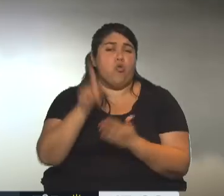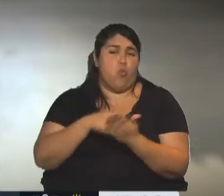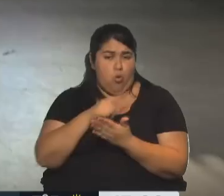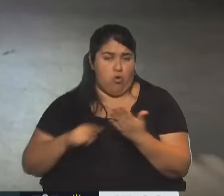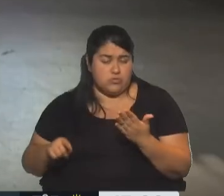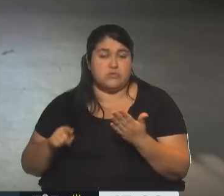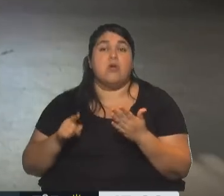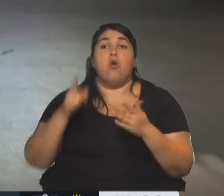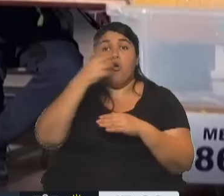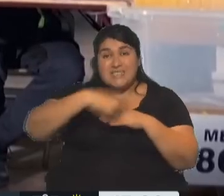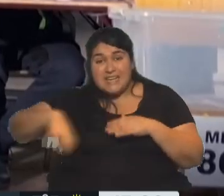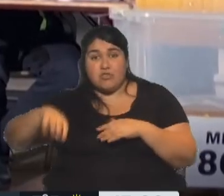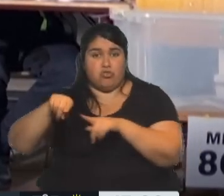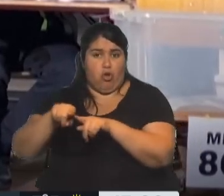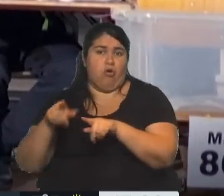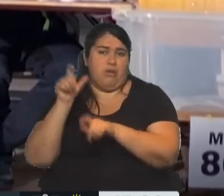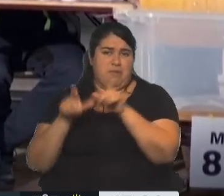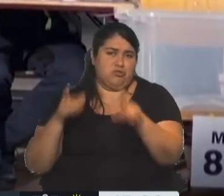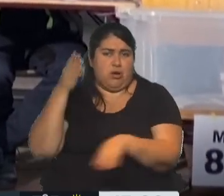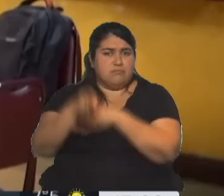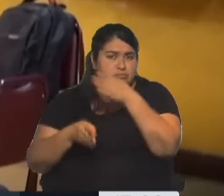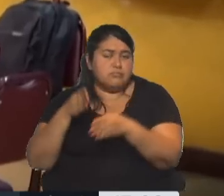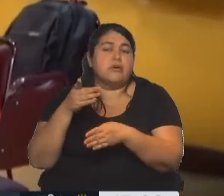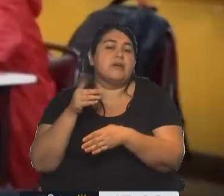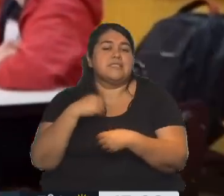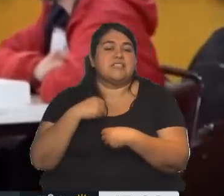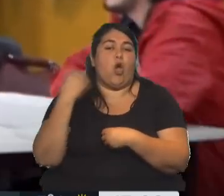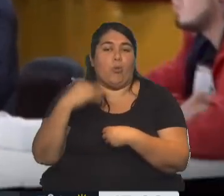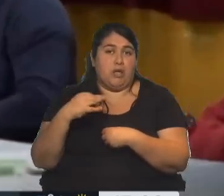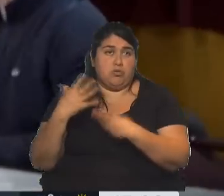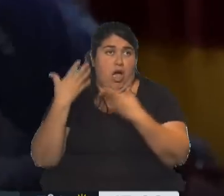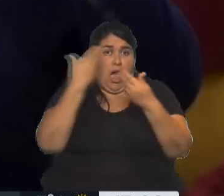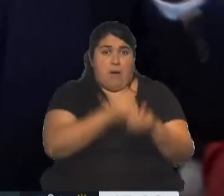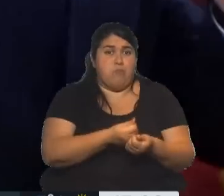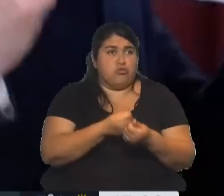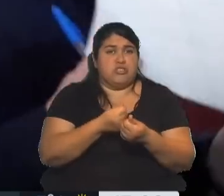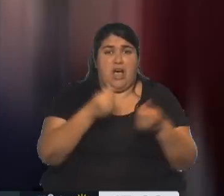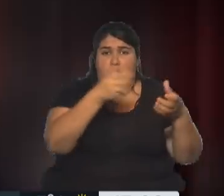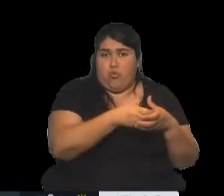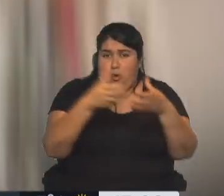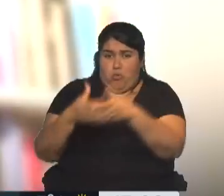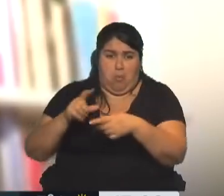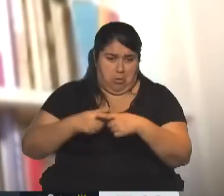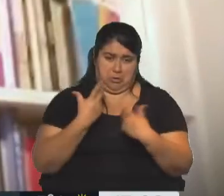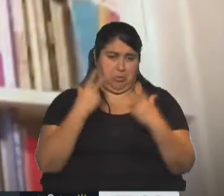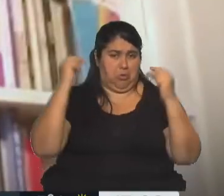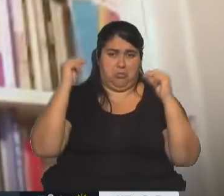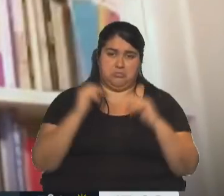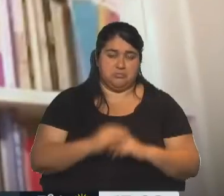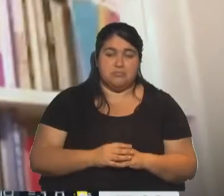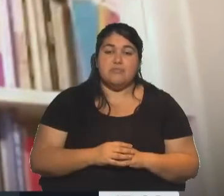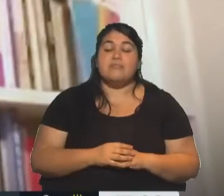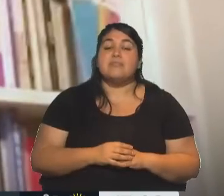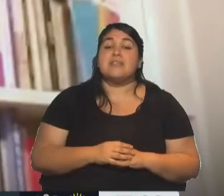que un sector importante de los que asistieron a votar por obligación no apoya ninguna de las fuerzas. Lo que marca